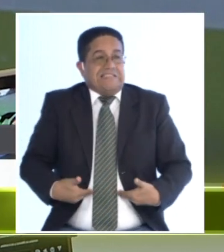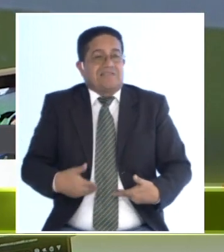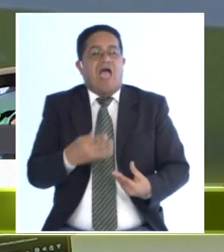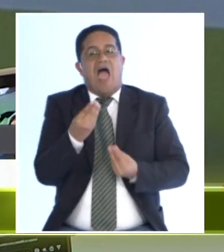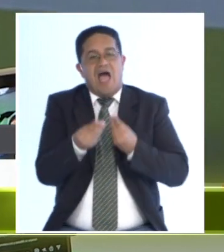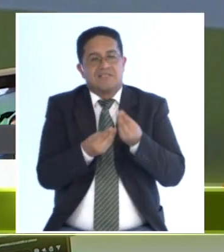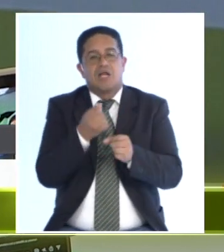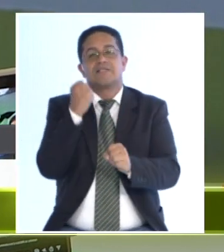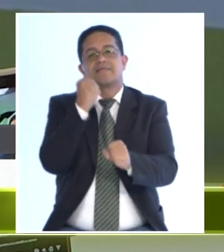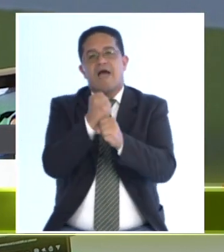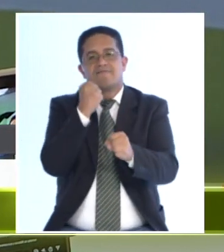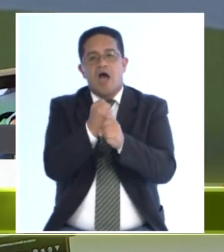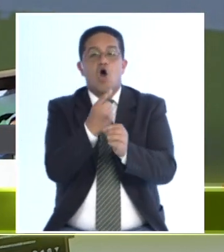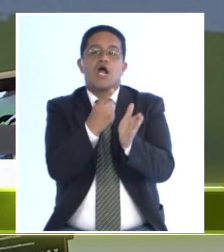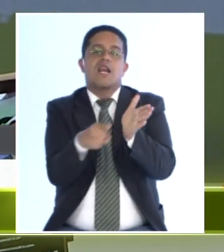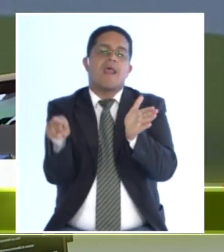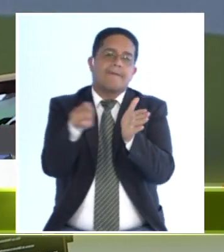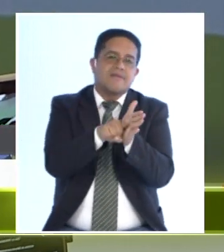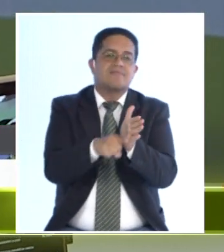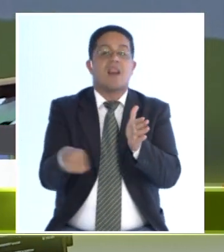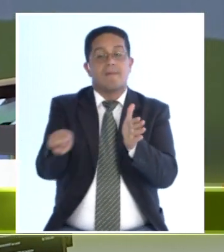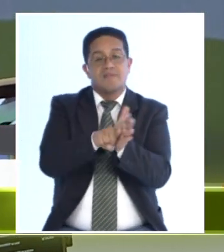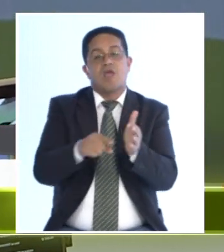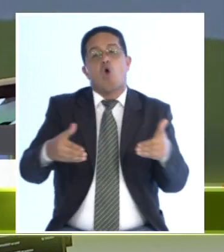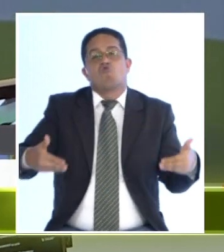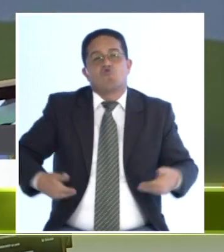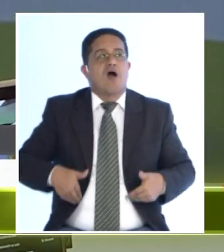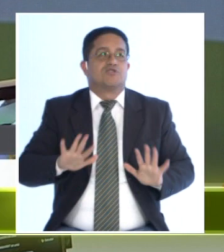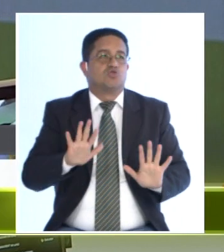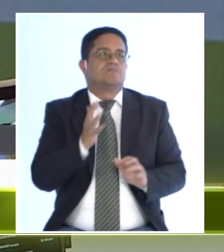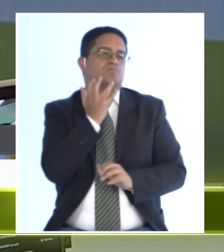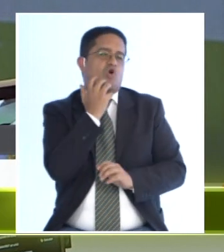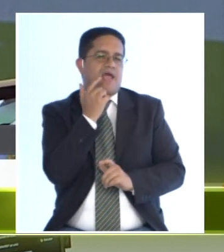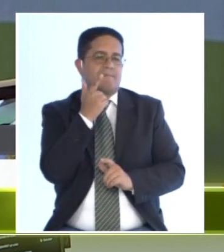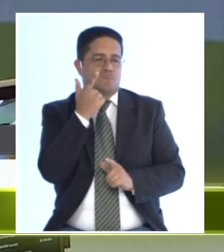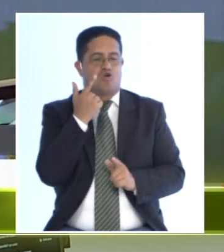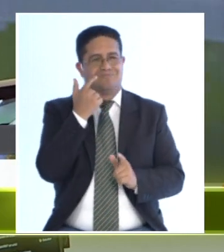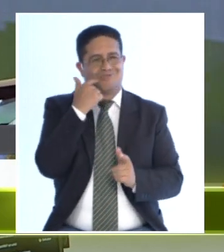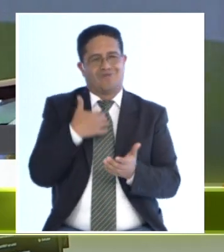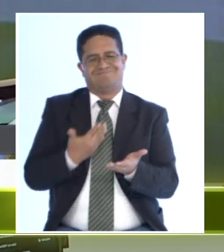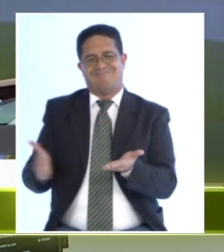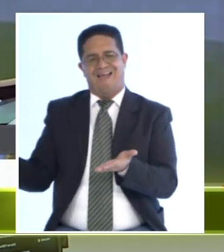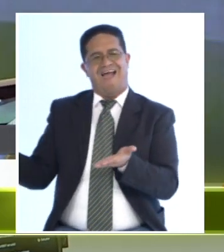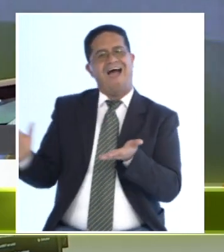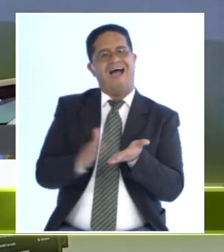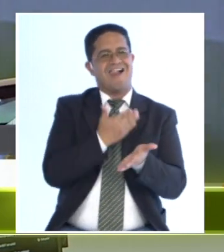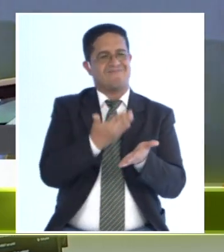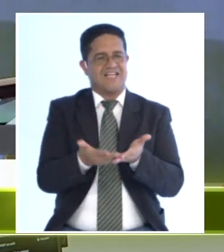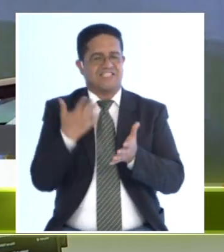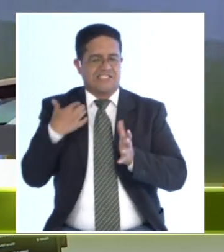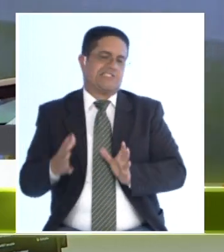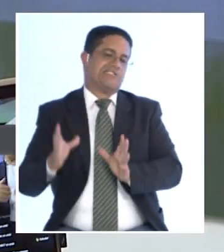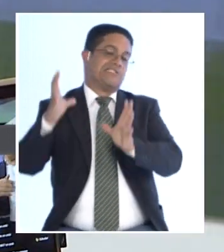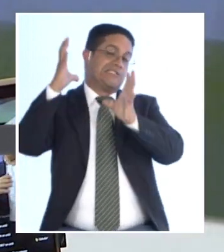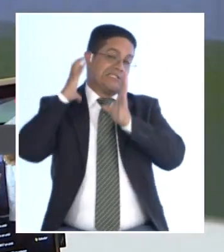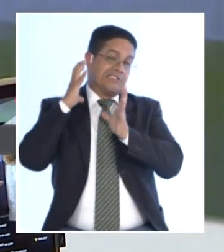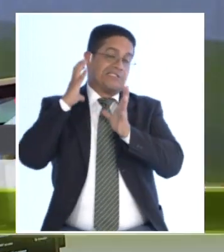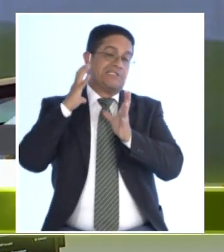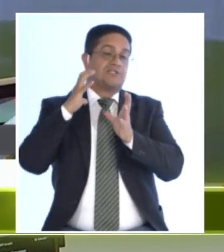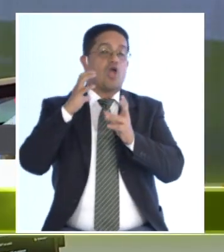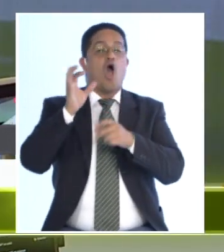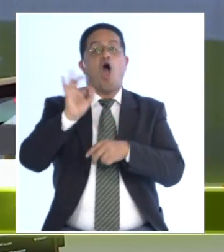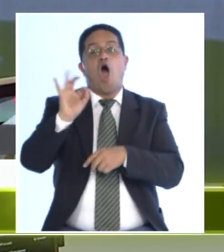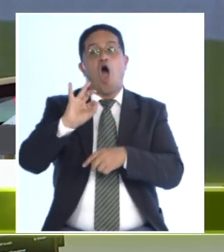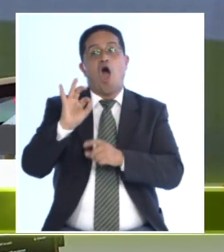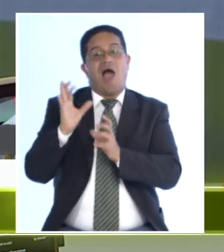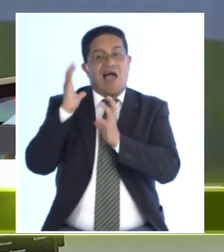trabajos repetitivos y que son trabajos de esfuerzo, como puede ser el de un albañil, al cargar muchas veces cemento o cualquier otro tipo de